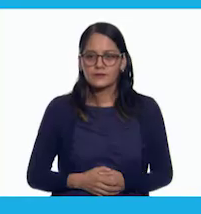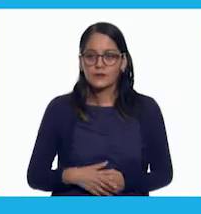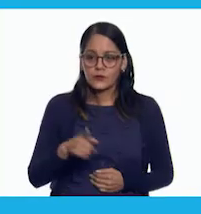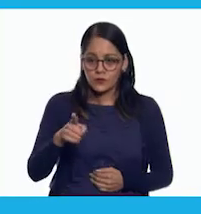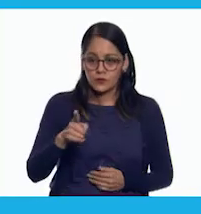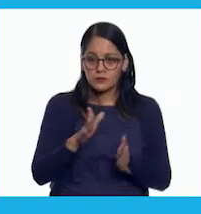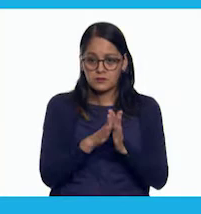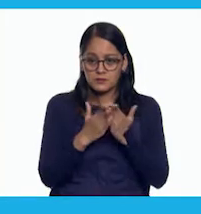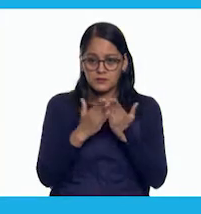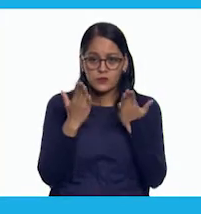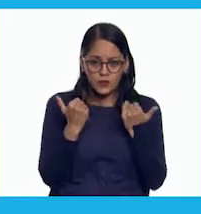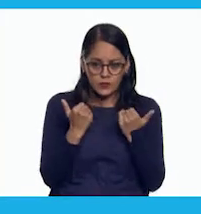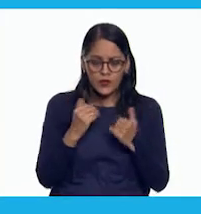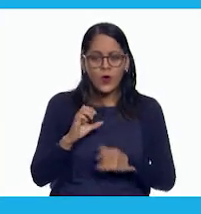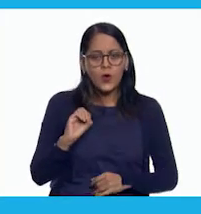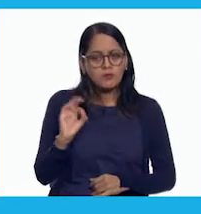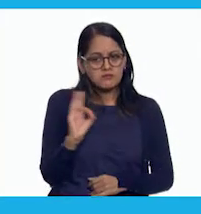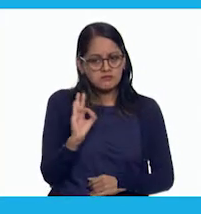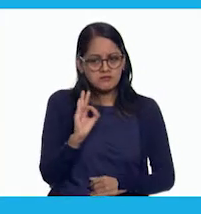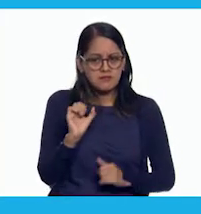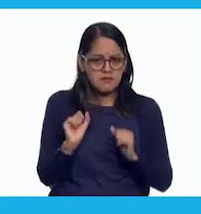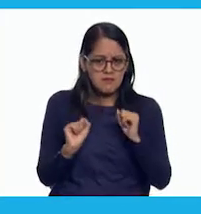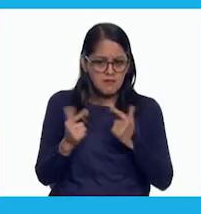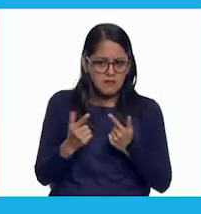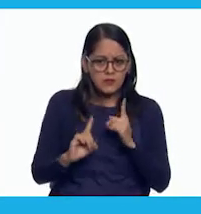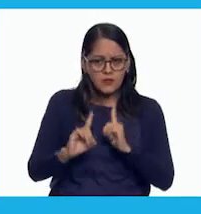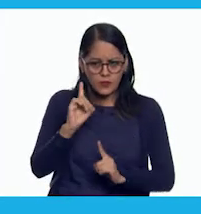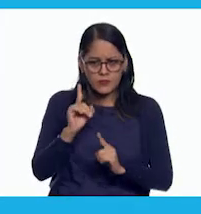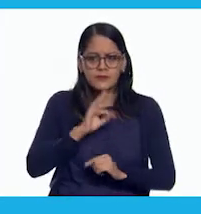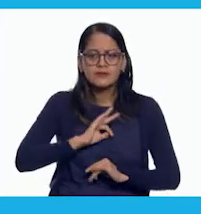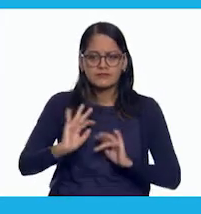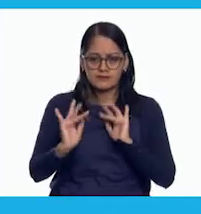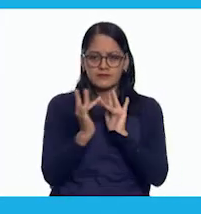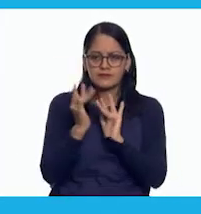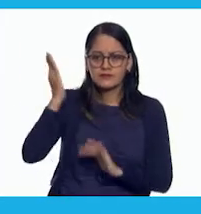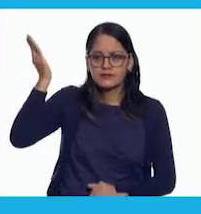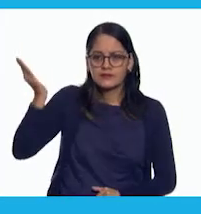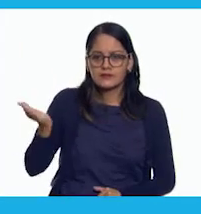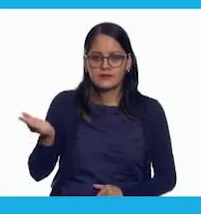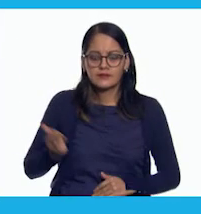Si no tienes el libro de texto o necesitas ayuda para resolver tus dudas, contáctanos.